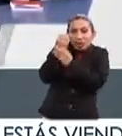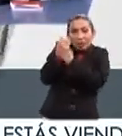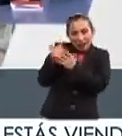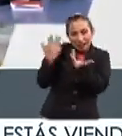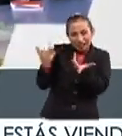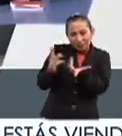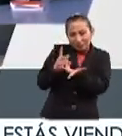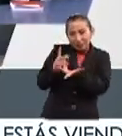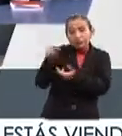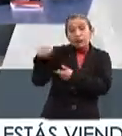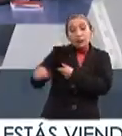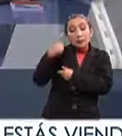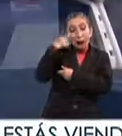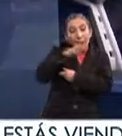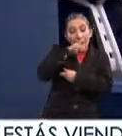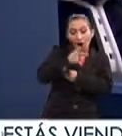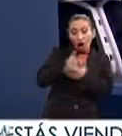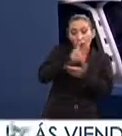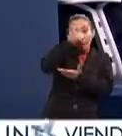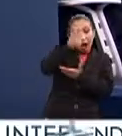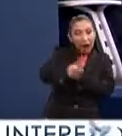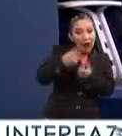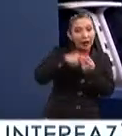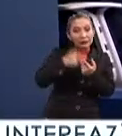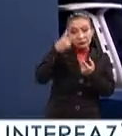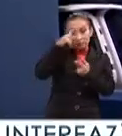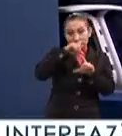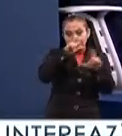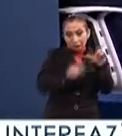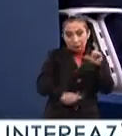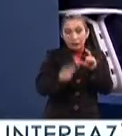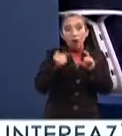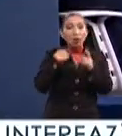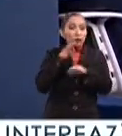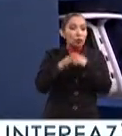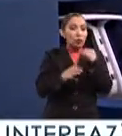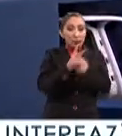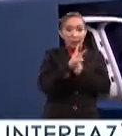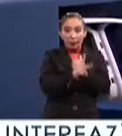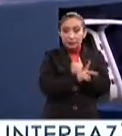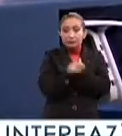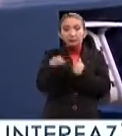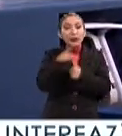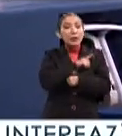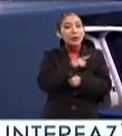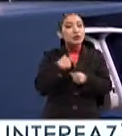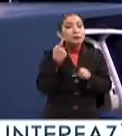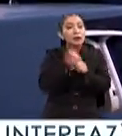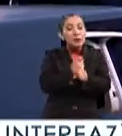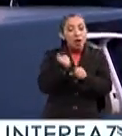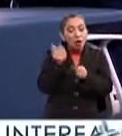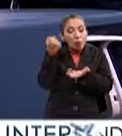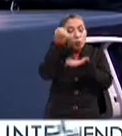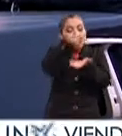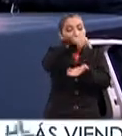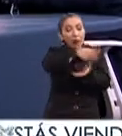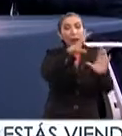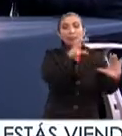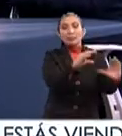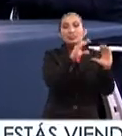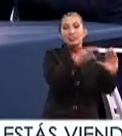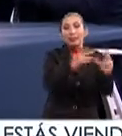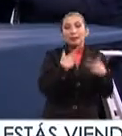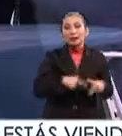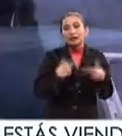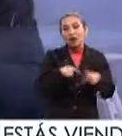elevar la productividad y mejorar los salarios, tanto en la Ciudad de México como a nivel nacional, primero tenemos que invertir decididamente en capital humano